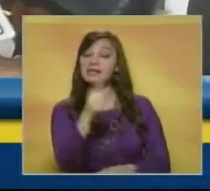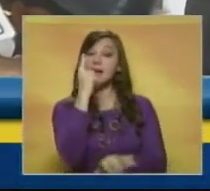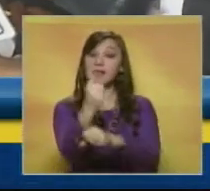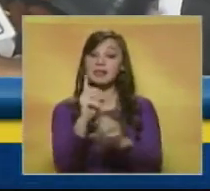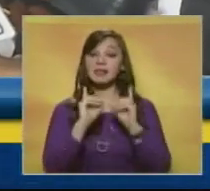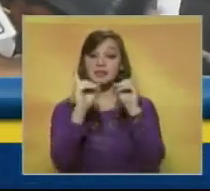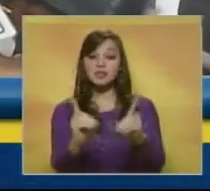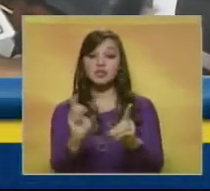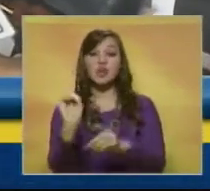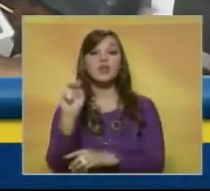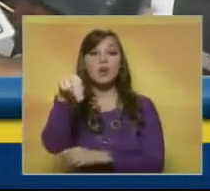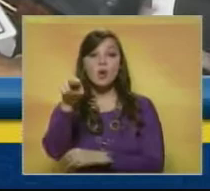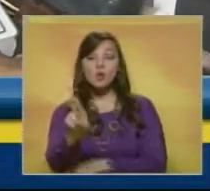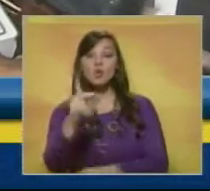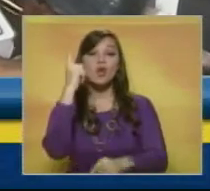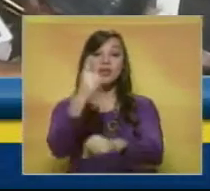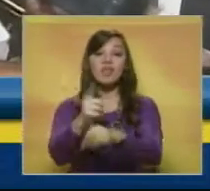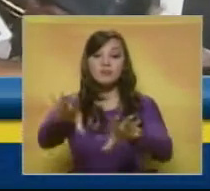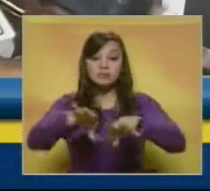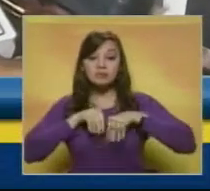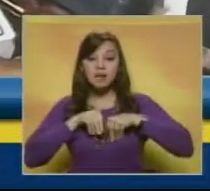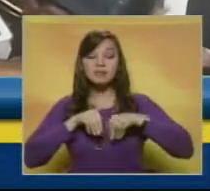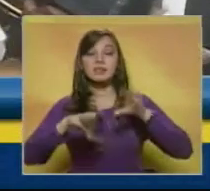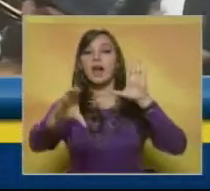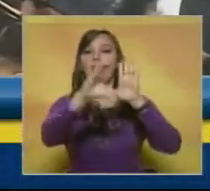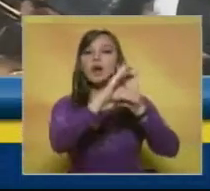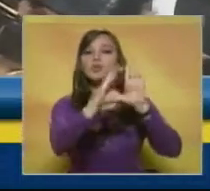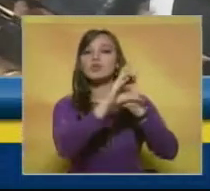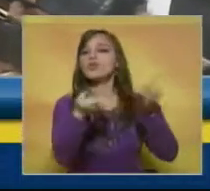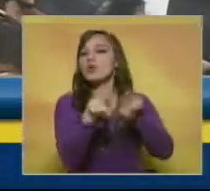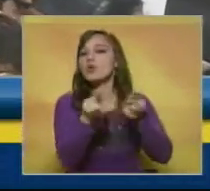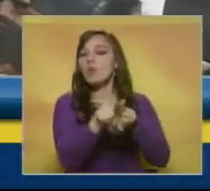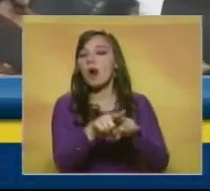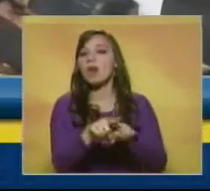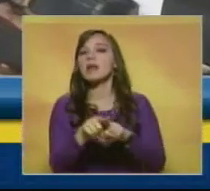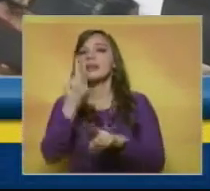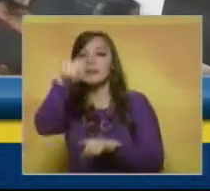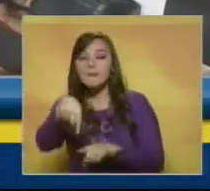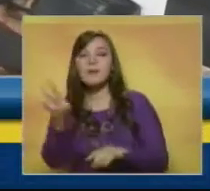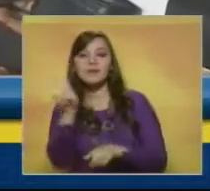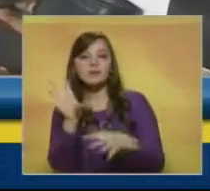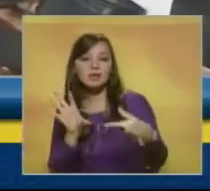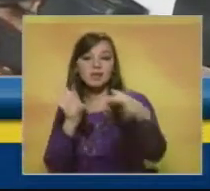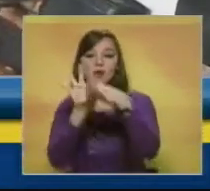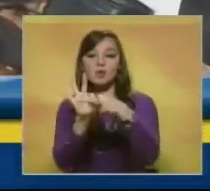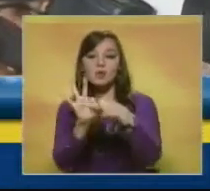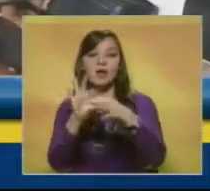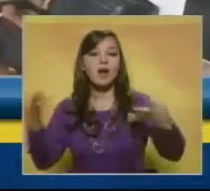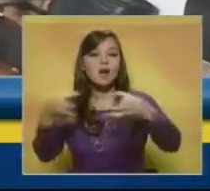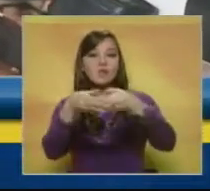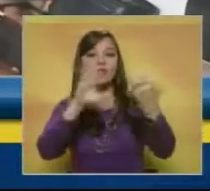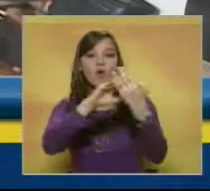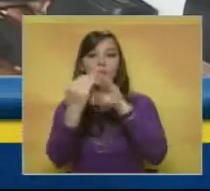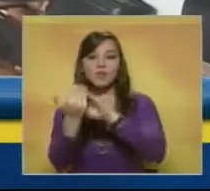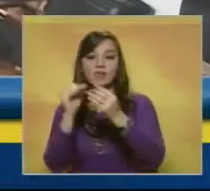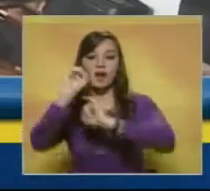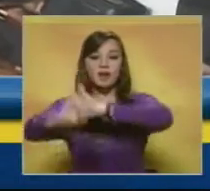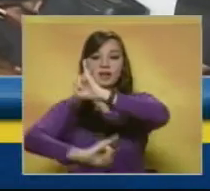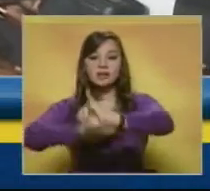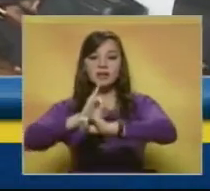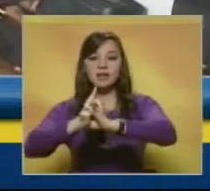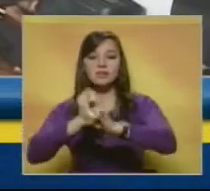las responsabilidades que tiene la República de Venezuela con la comunidad internacional y la protección de derechos humanos que tiene que traer como